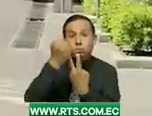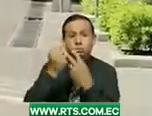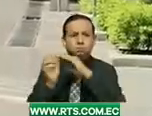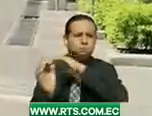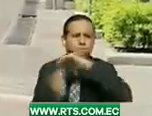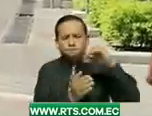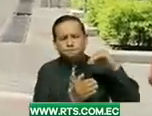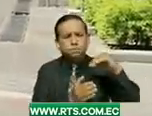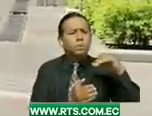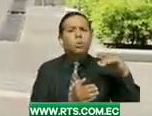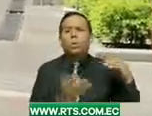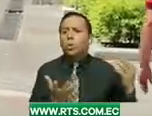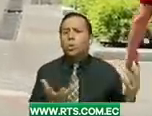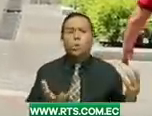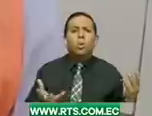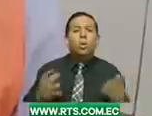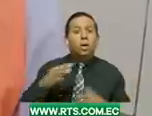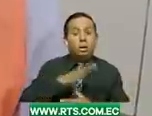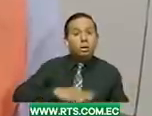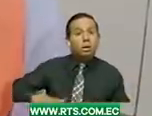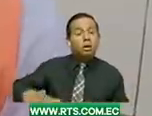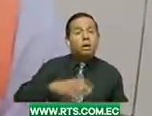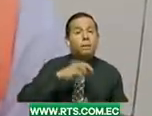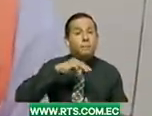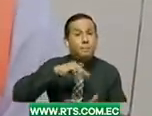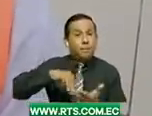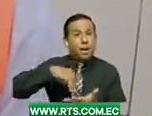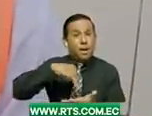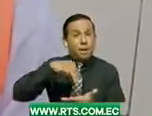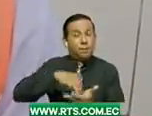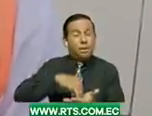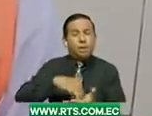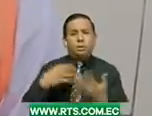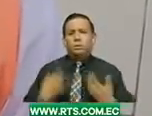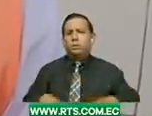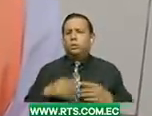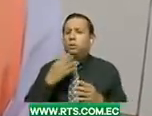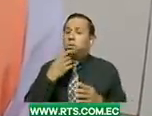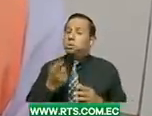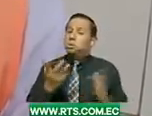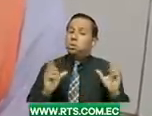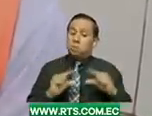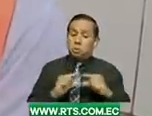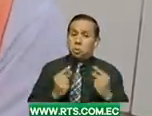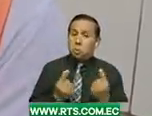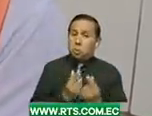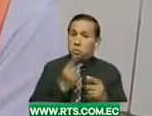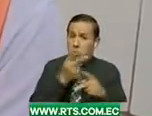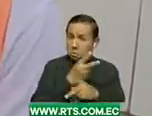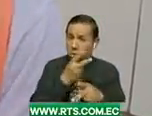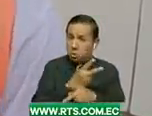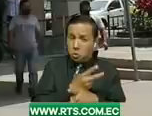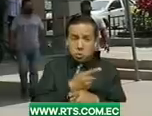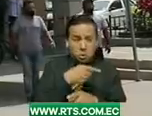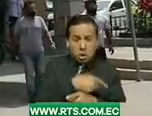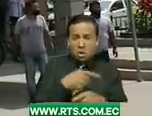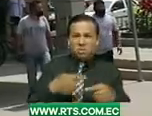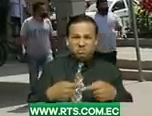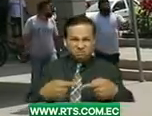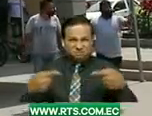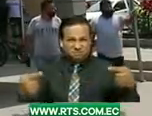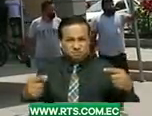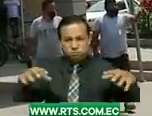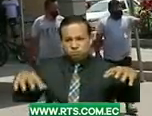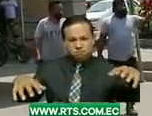generado conmoción en la población manabita. Las bandas organizadas que siempre se disputan el control del territorio, ¿no? El tema